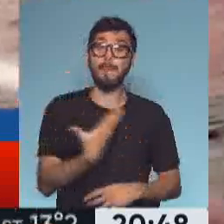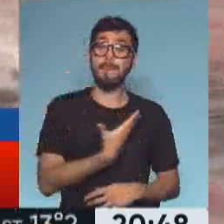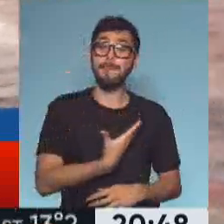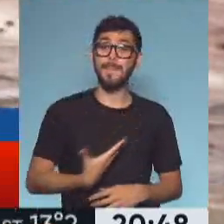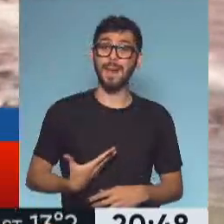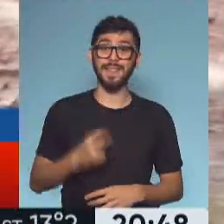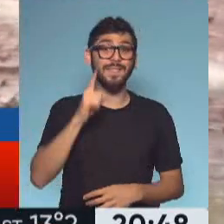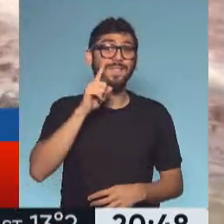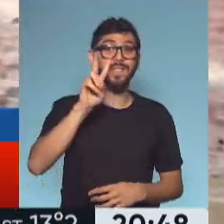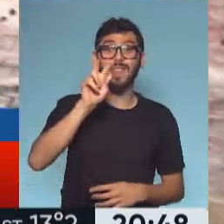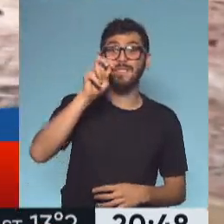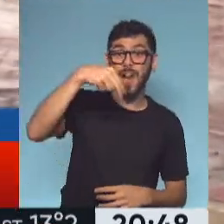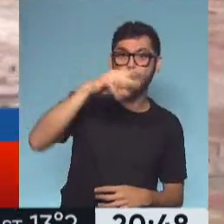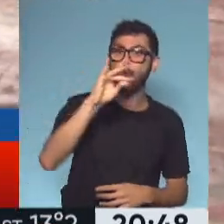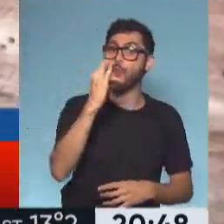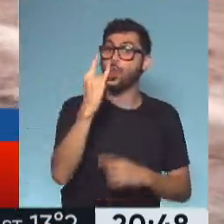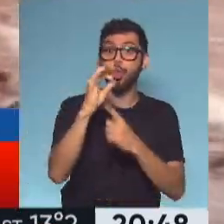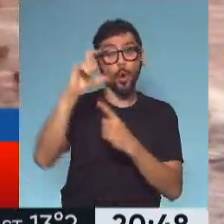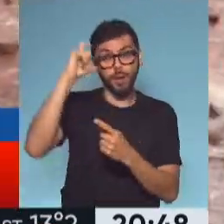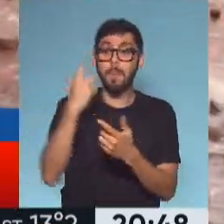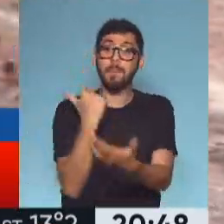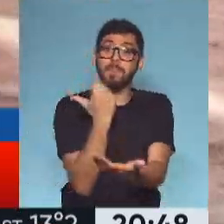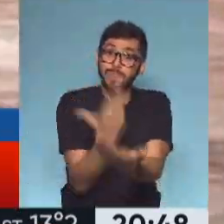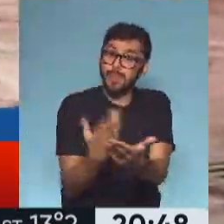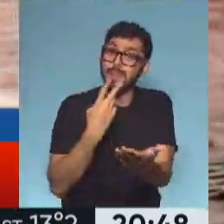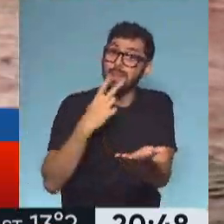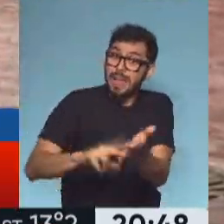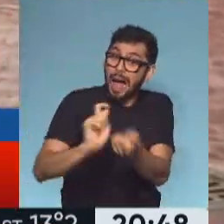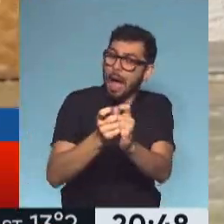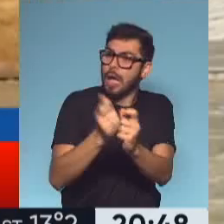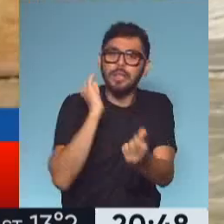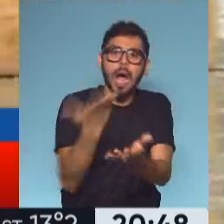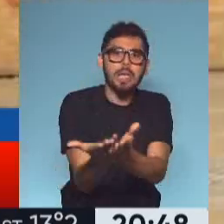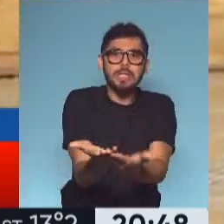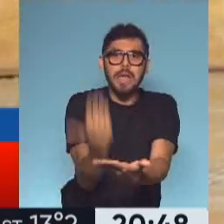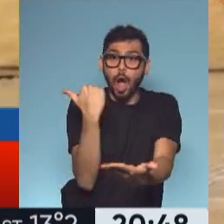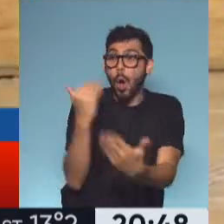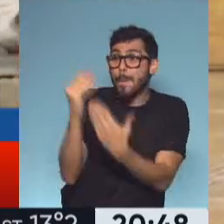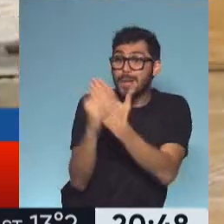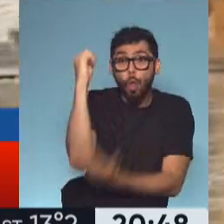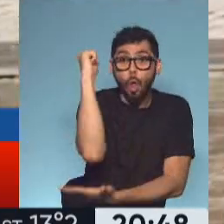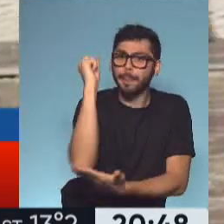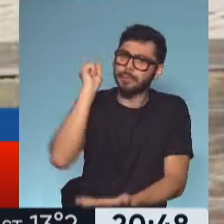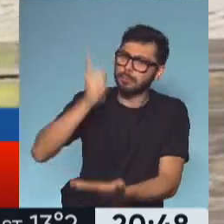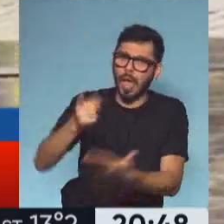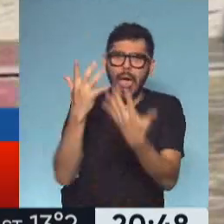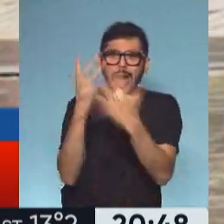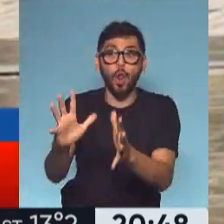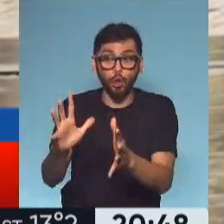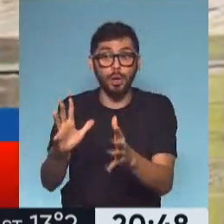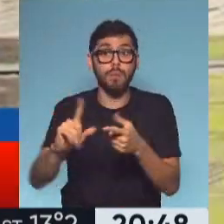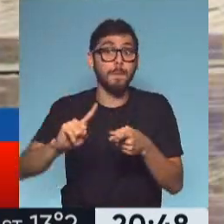Duque había bajado la reforma impositiva, había hecho renunciar a su ministro de Economía, un hombre fuerte de la